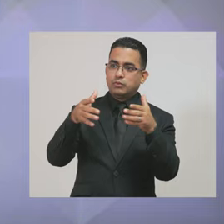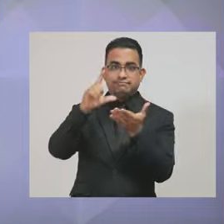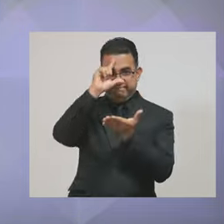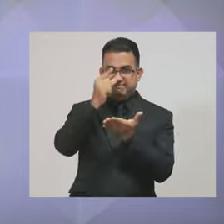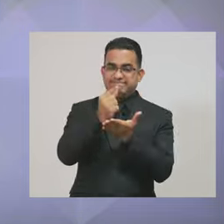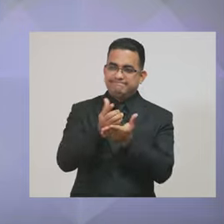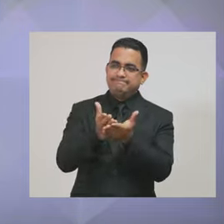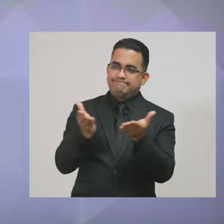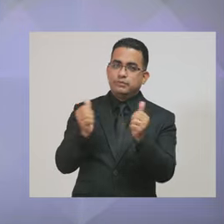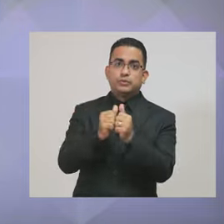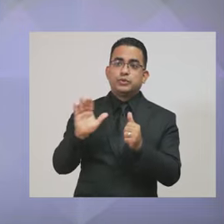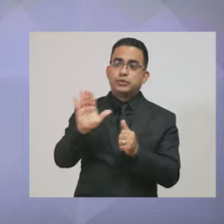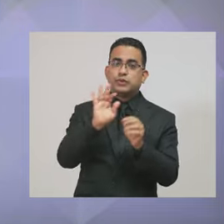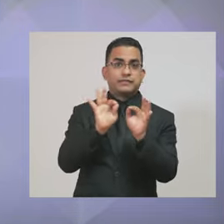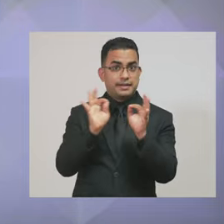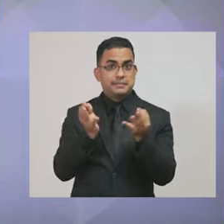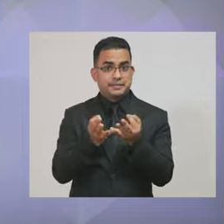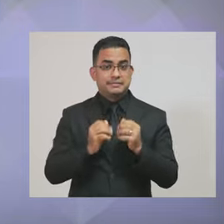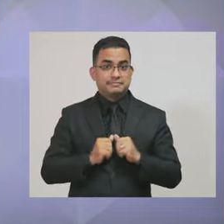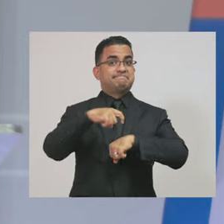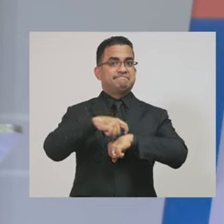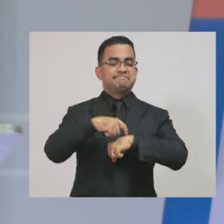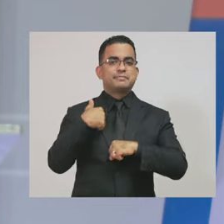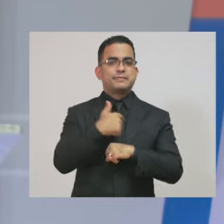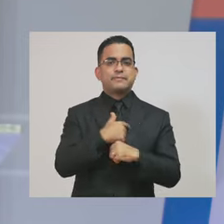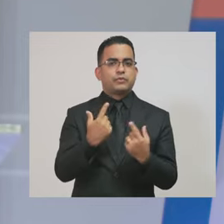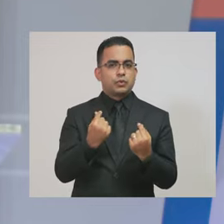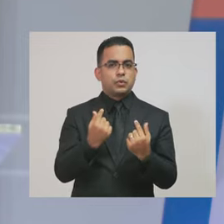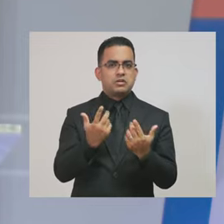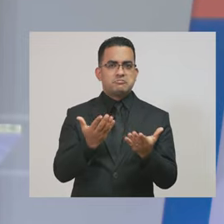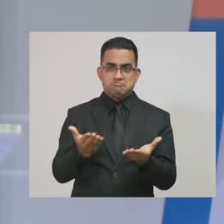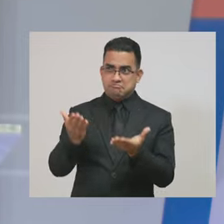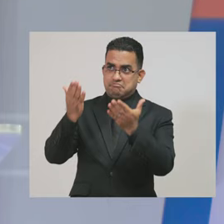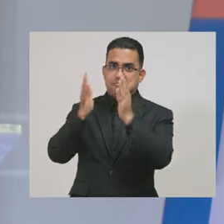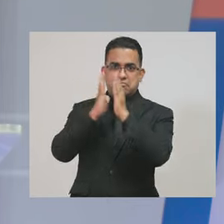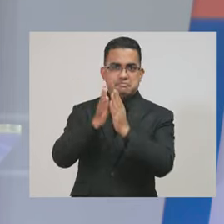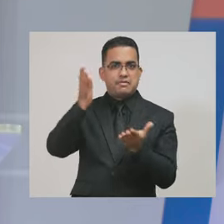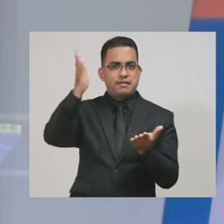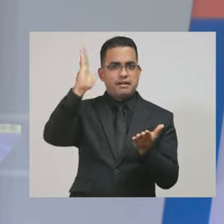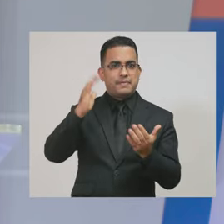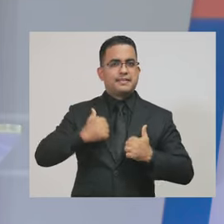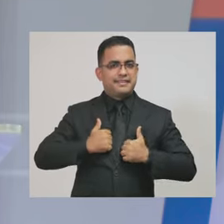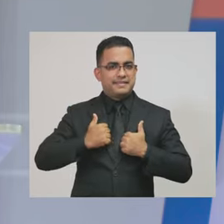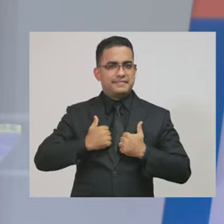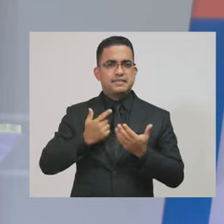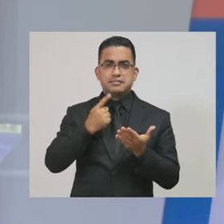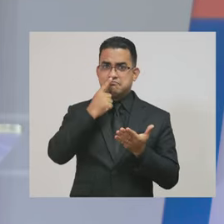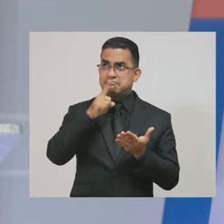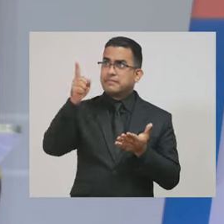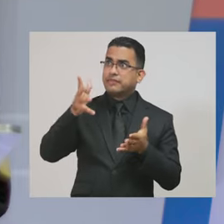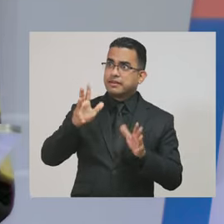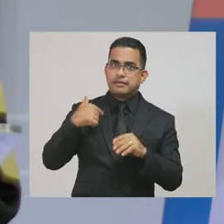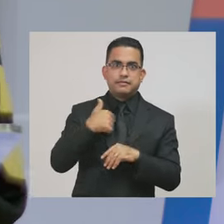todos ustedes queridos graduados con sus familiares en este momento vamos a invocar al dios de la vida